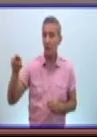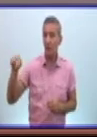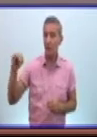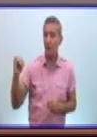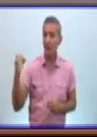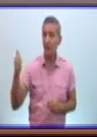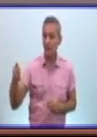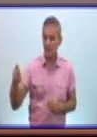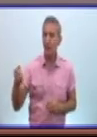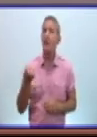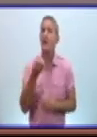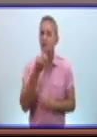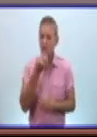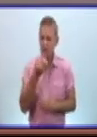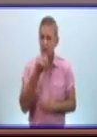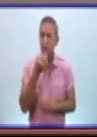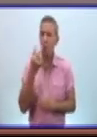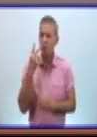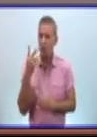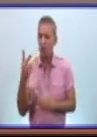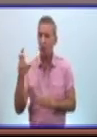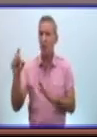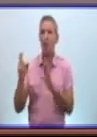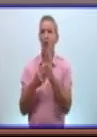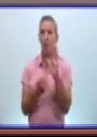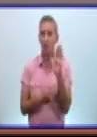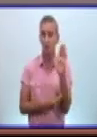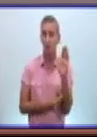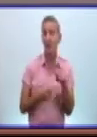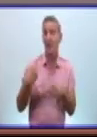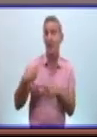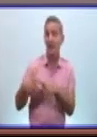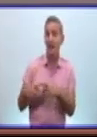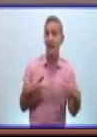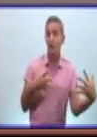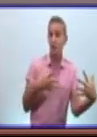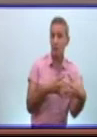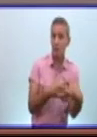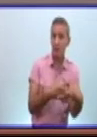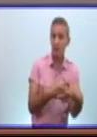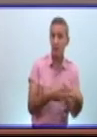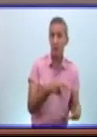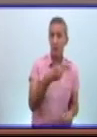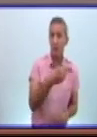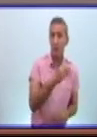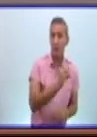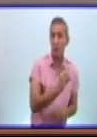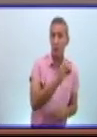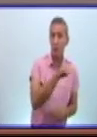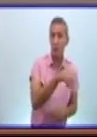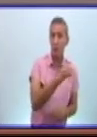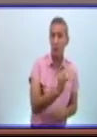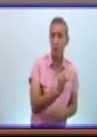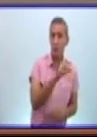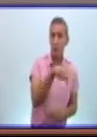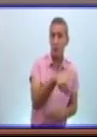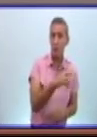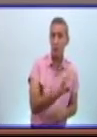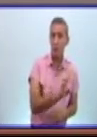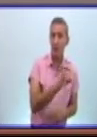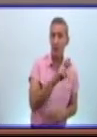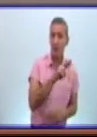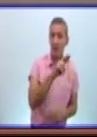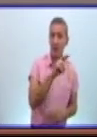hemos preparado de agua y cloruro de sodio es una mezcla homogénea, porque a simple vista no